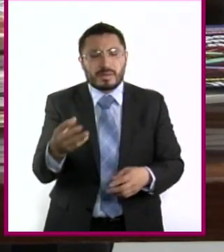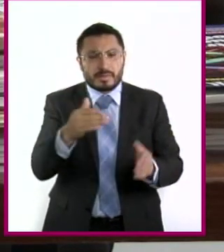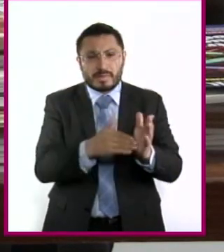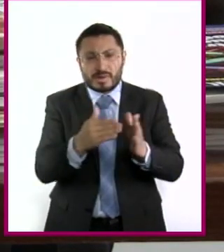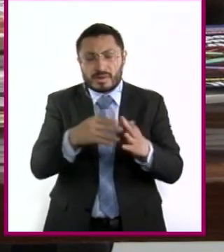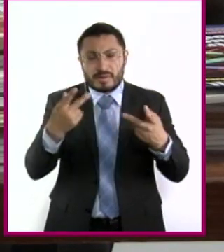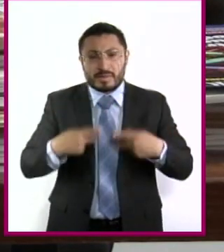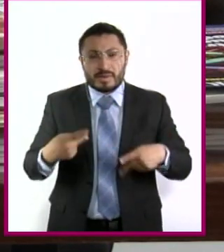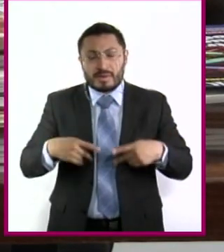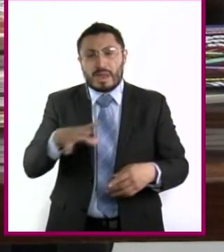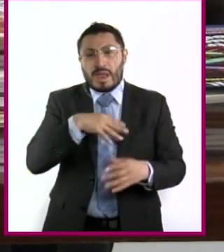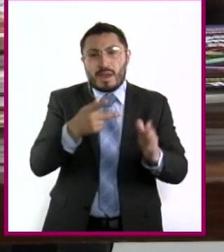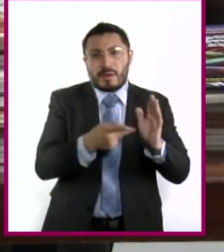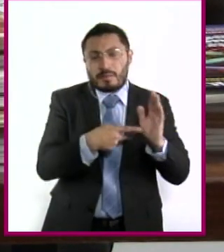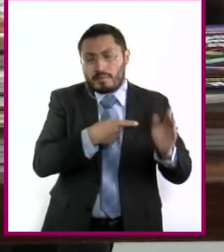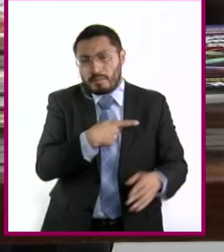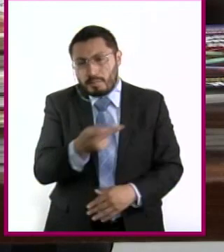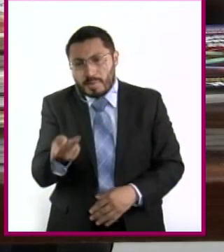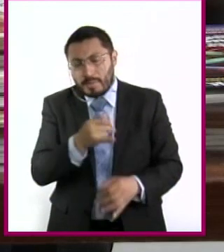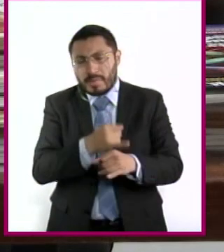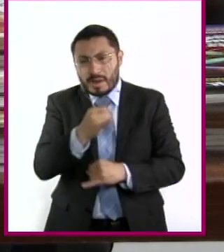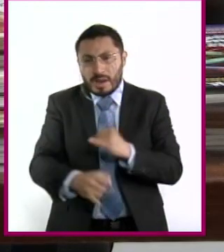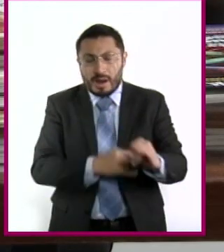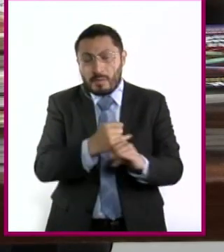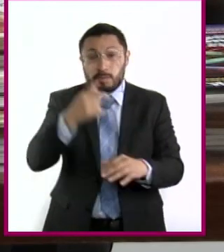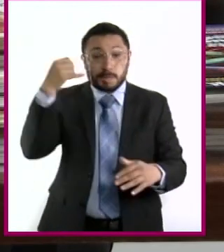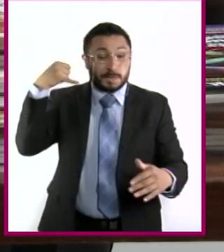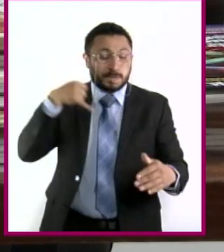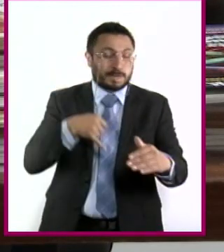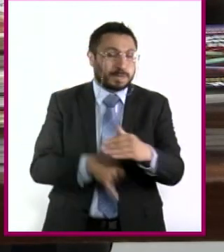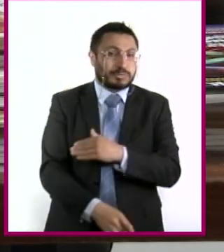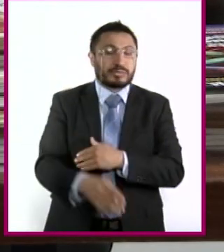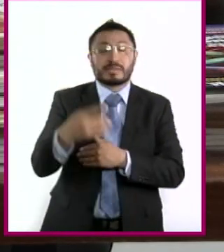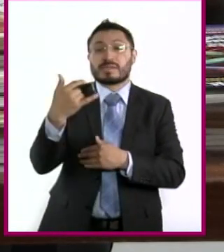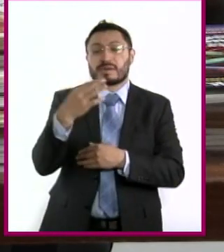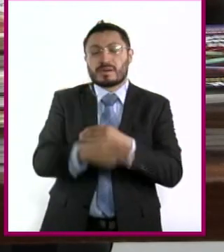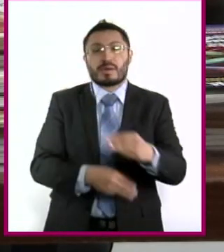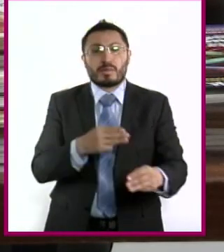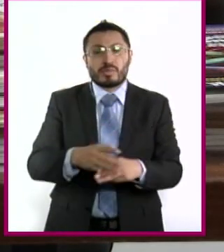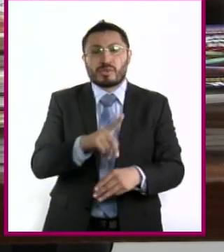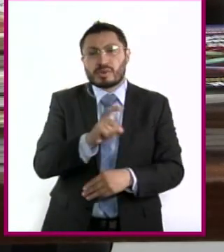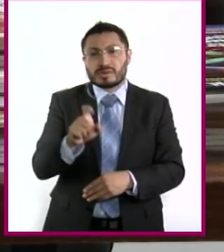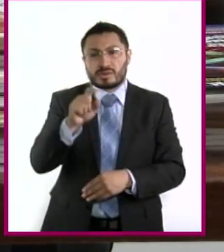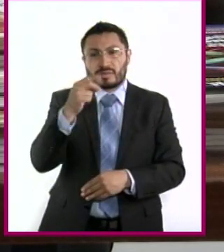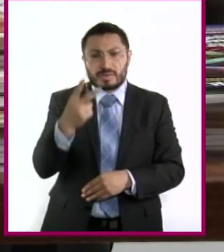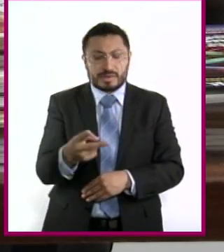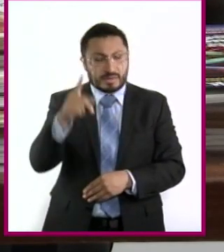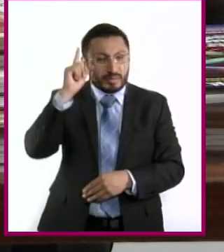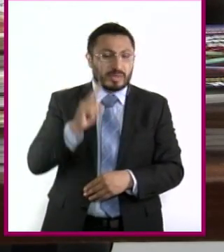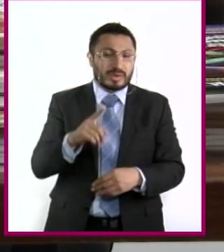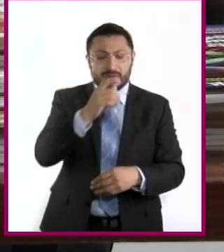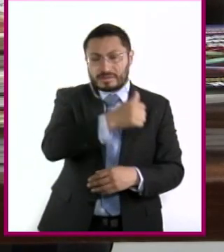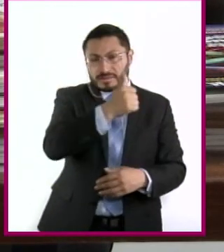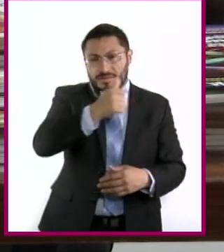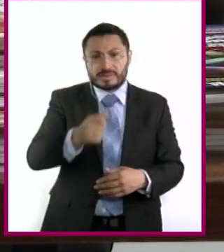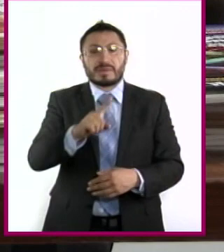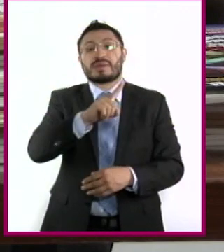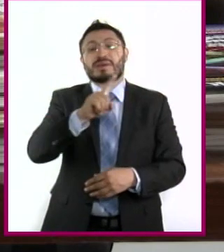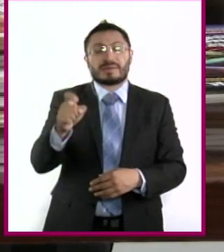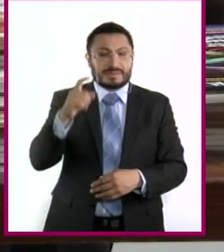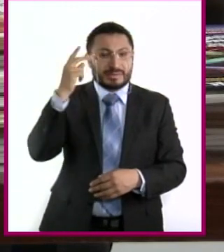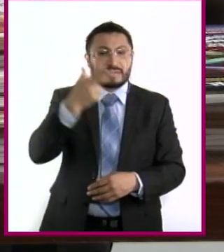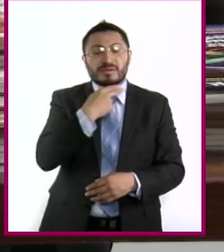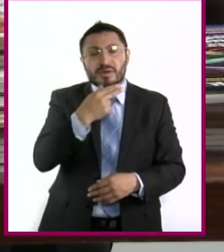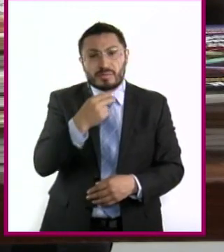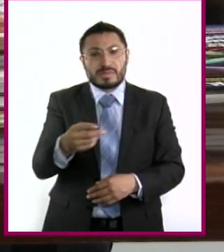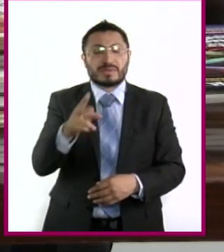debajo del umbral de la pobreza internacional. Y en el mundo existen 122 mujeres por cada 100 hombres, entre 25 y 34 años, que viven